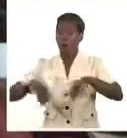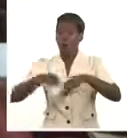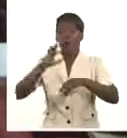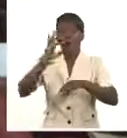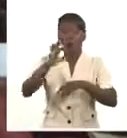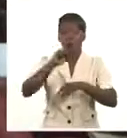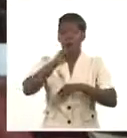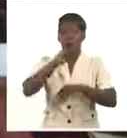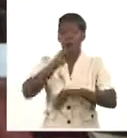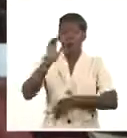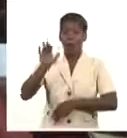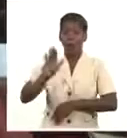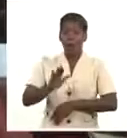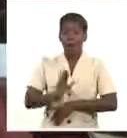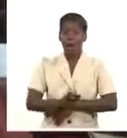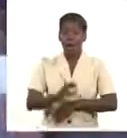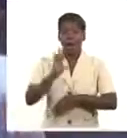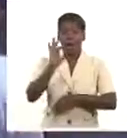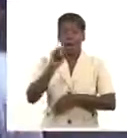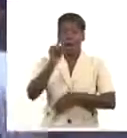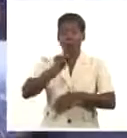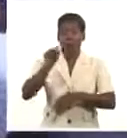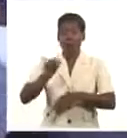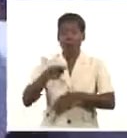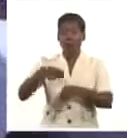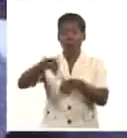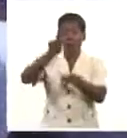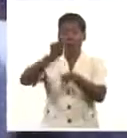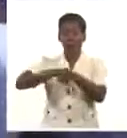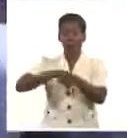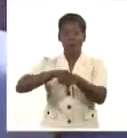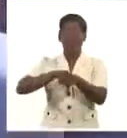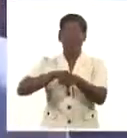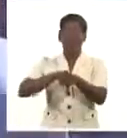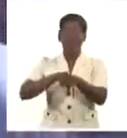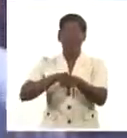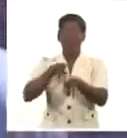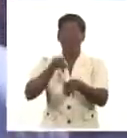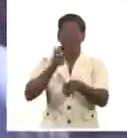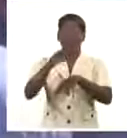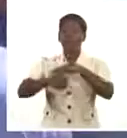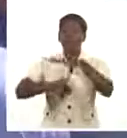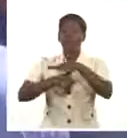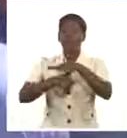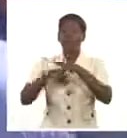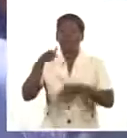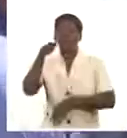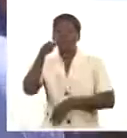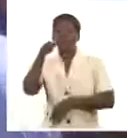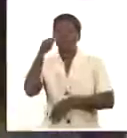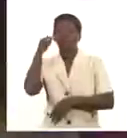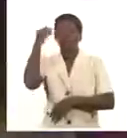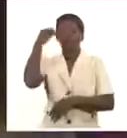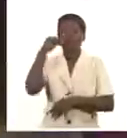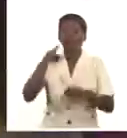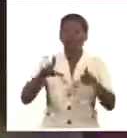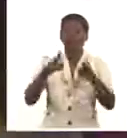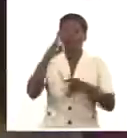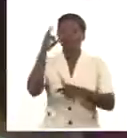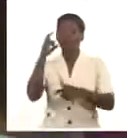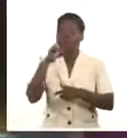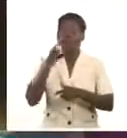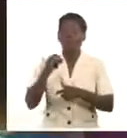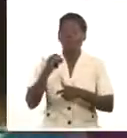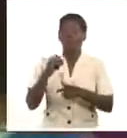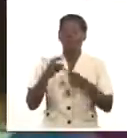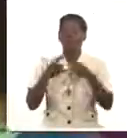y los 108 postrados y encamados existentes en Guantánamo. Al término del encuentro, recorrió las comunidades en situación de vulnerabilidad de Casa